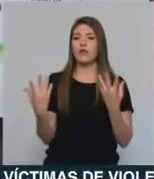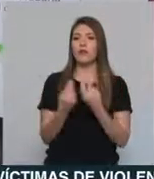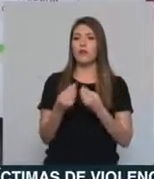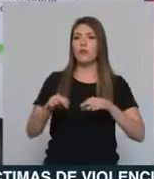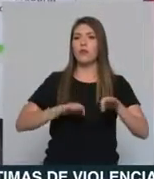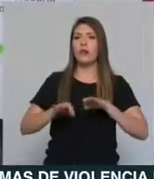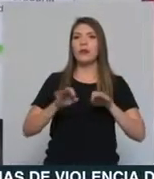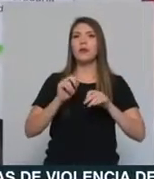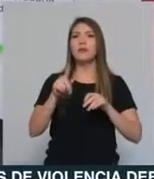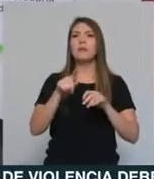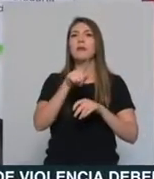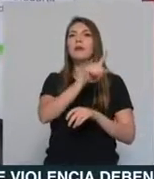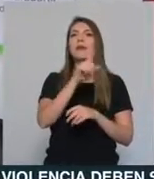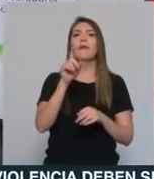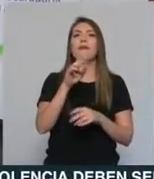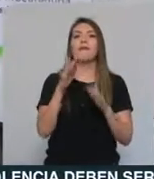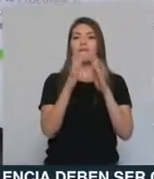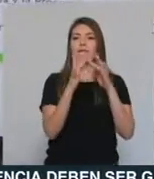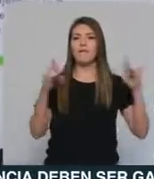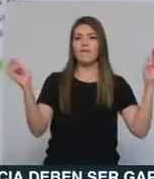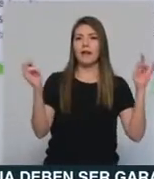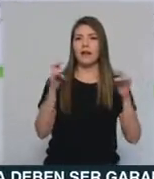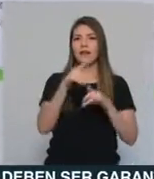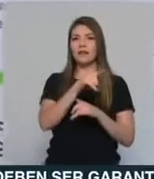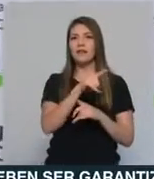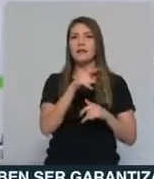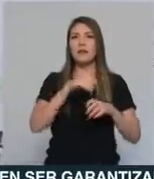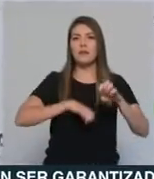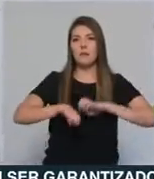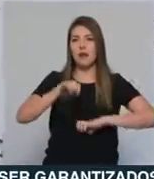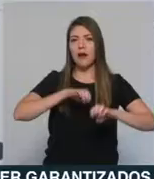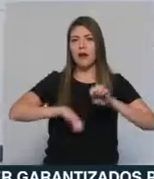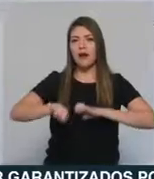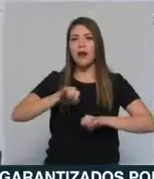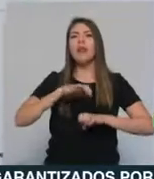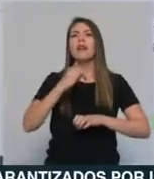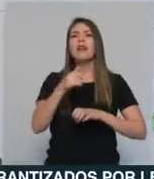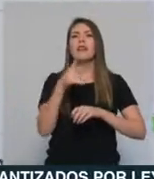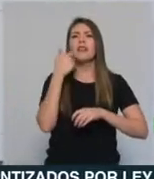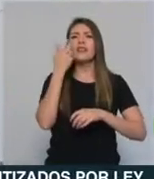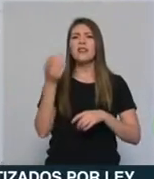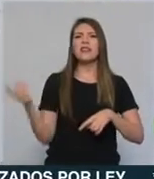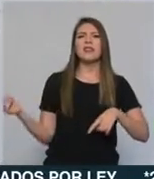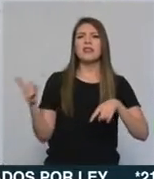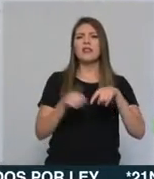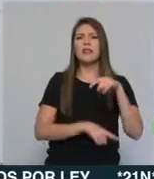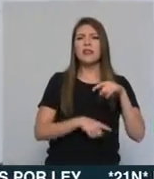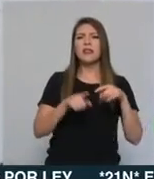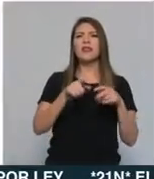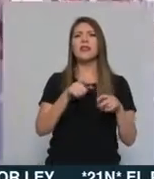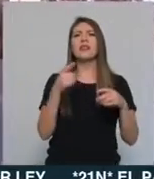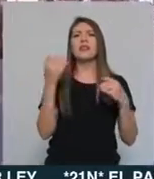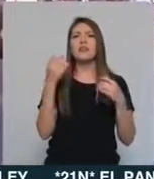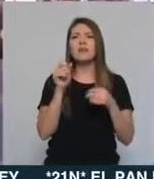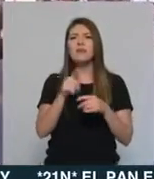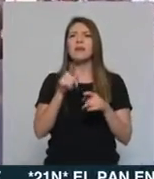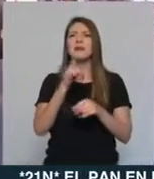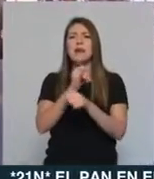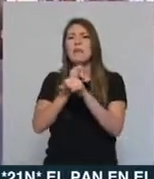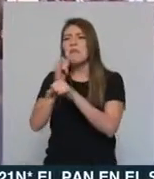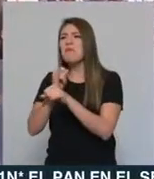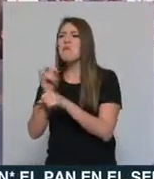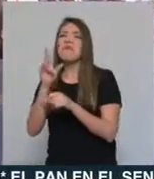realizar verdaderas investigaciones y cortar de tajo el rompimiento que existe en las líneas de investigación. Que